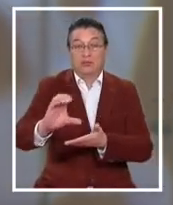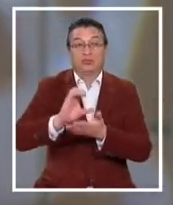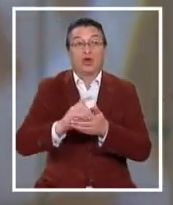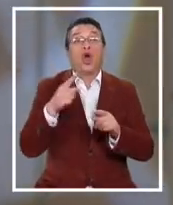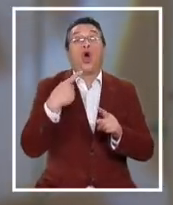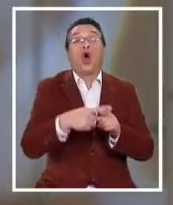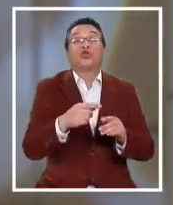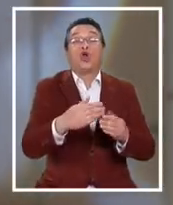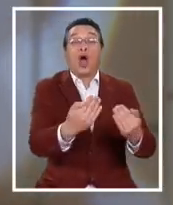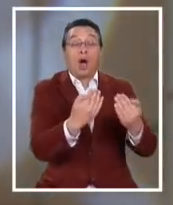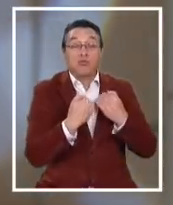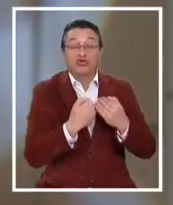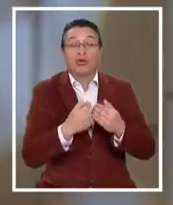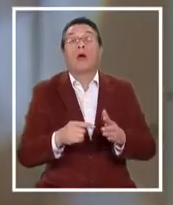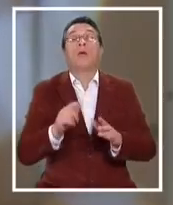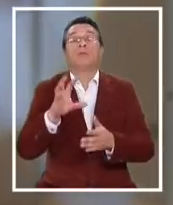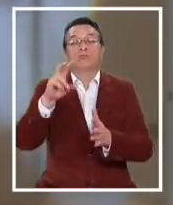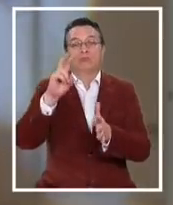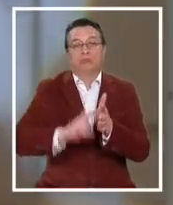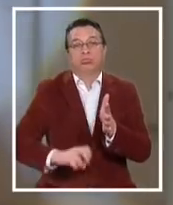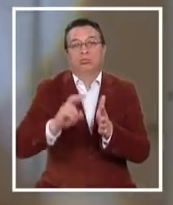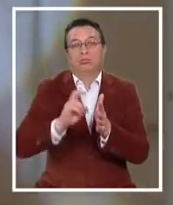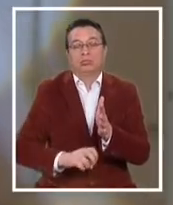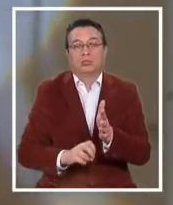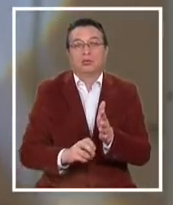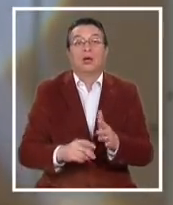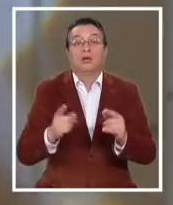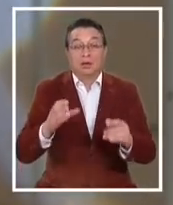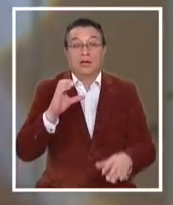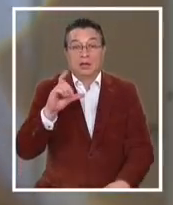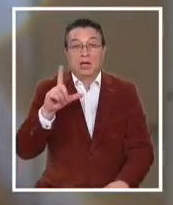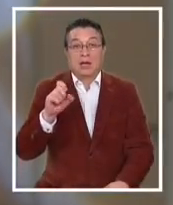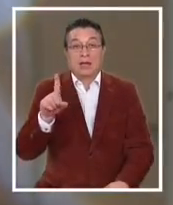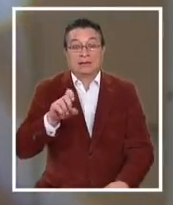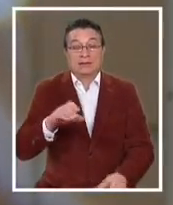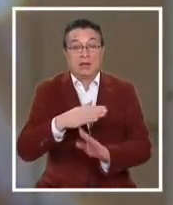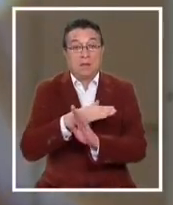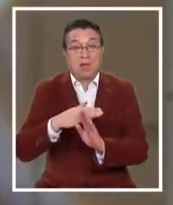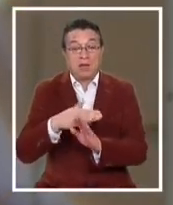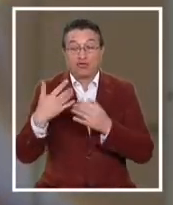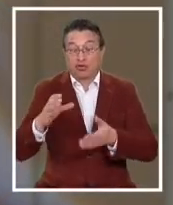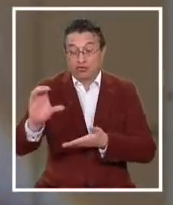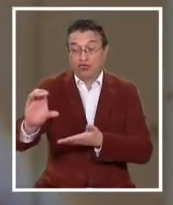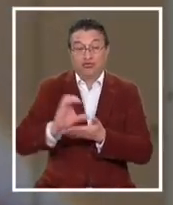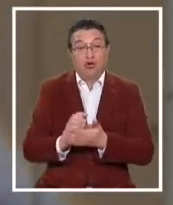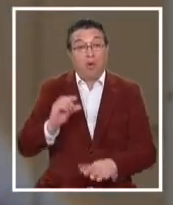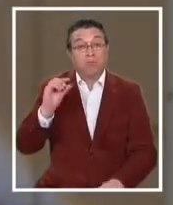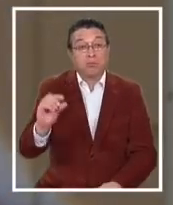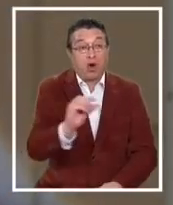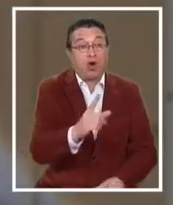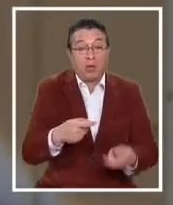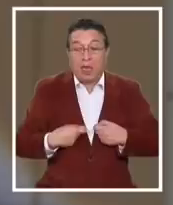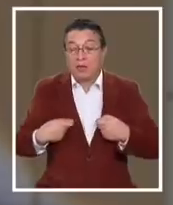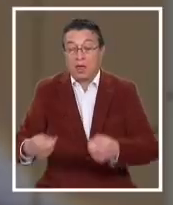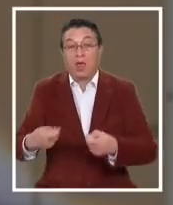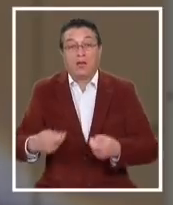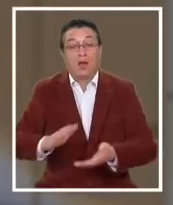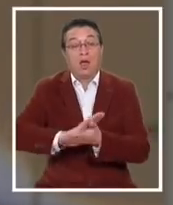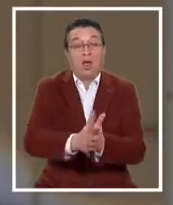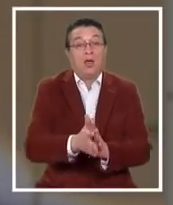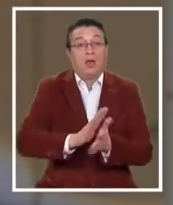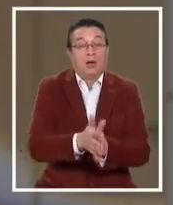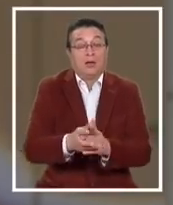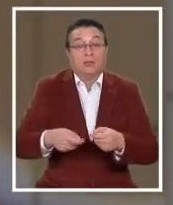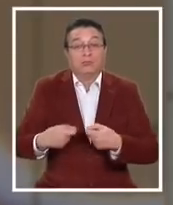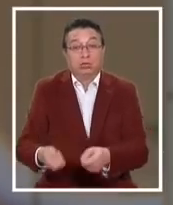otro tipo de apoyo. Uh-huh. Y por lo tanto, a la clase media, que en general ha recibido poco, pero lo poco que ha recibido lo ha gastado,